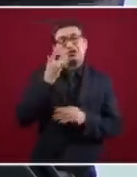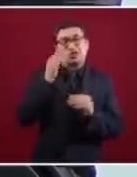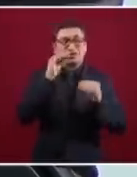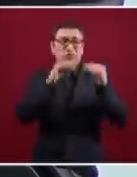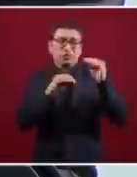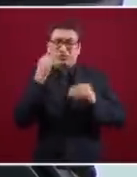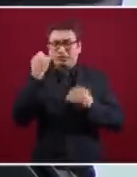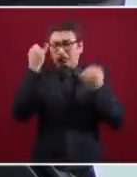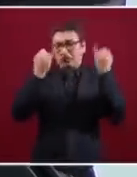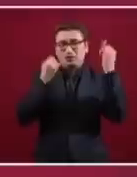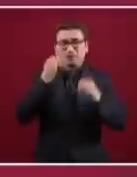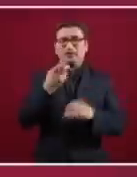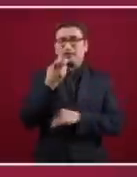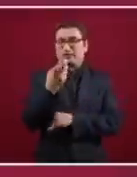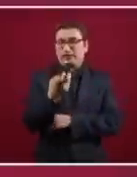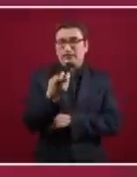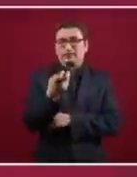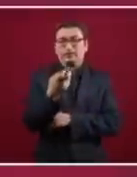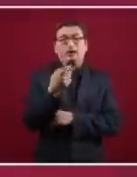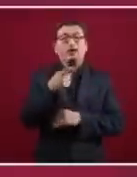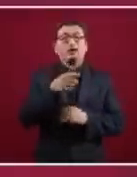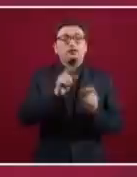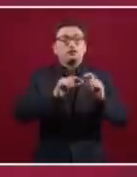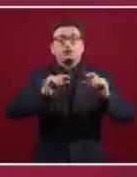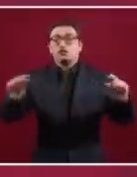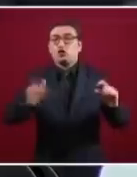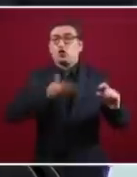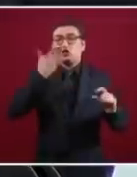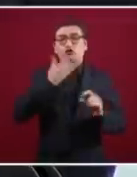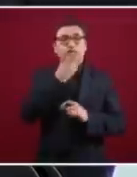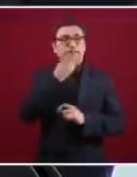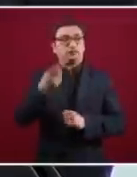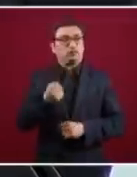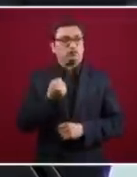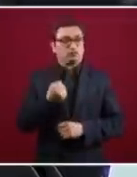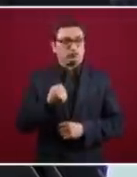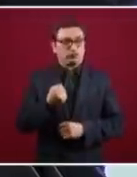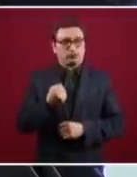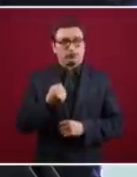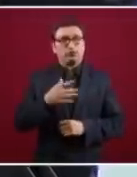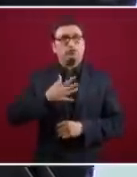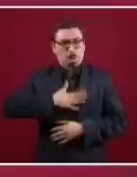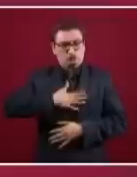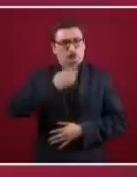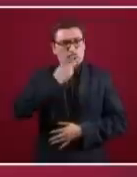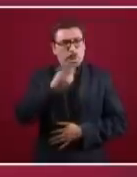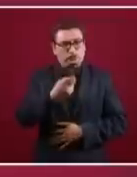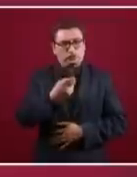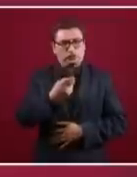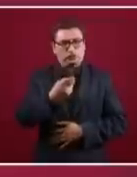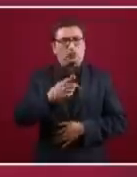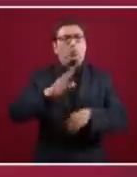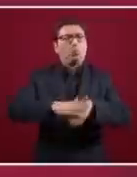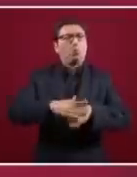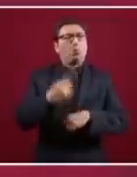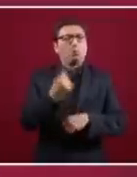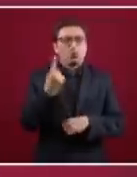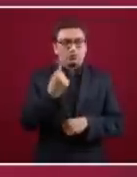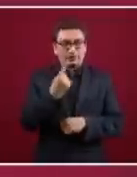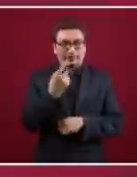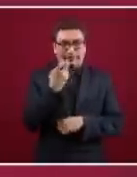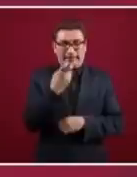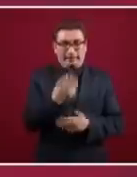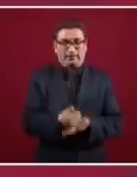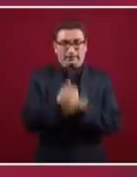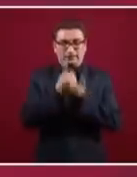de ahí surgió una frase fuertísima que la voy a decir voy a decir porque todo esto